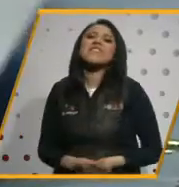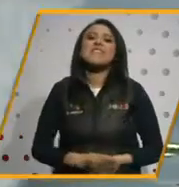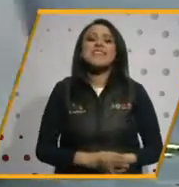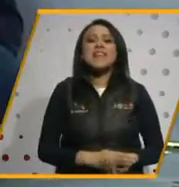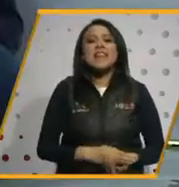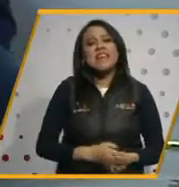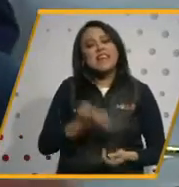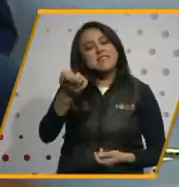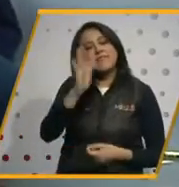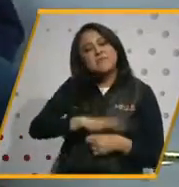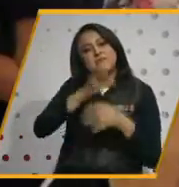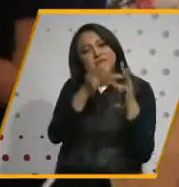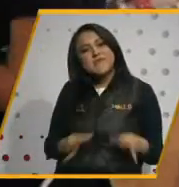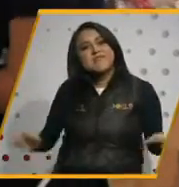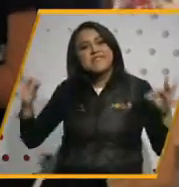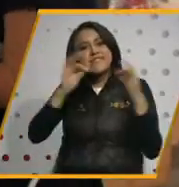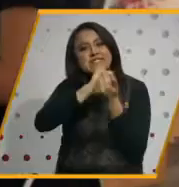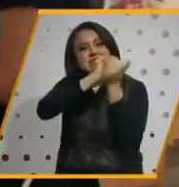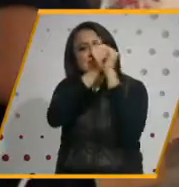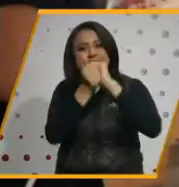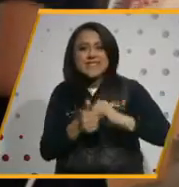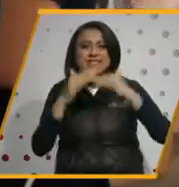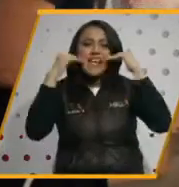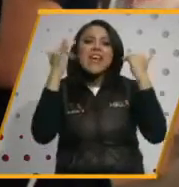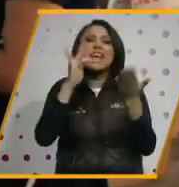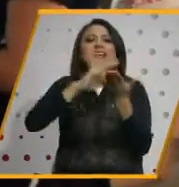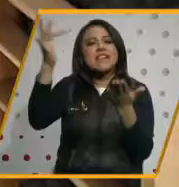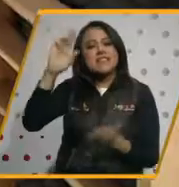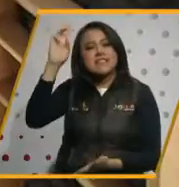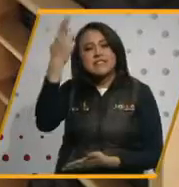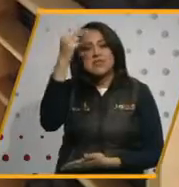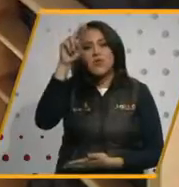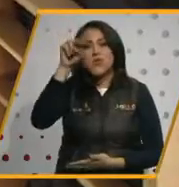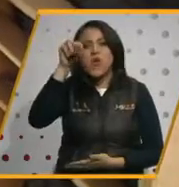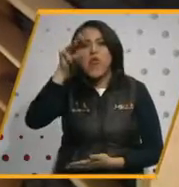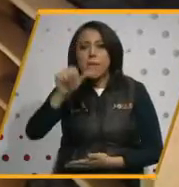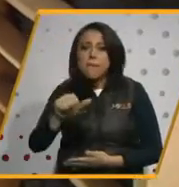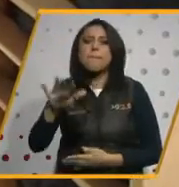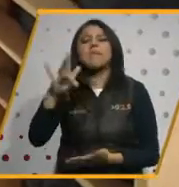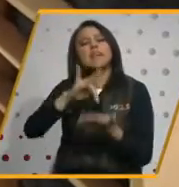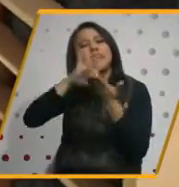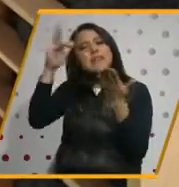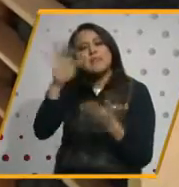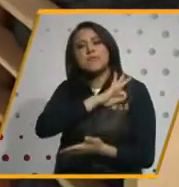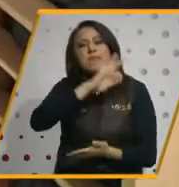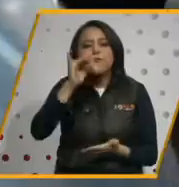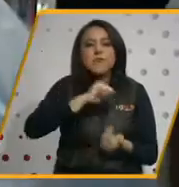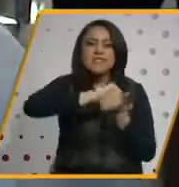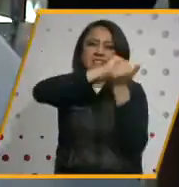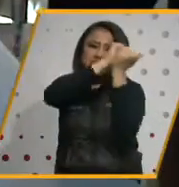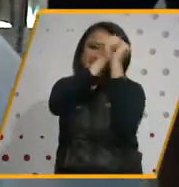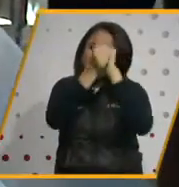que permitirá llegar a la meta, gracias a la máxima casa de estudios por su apoyo en la búsqueda del mayor